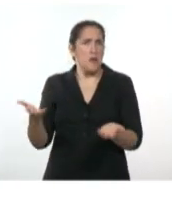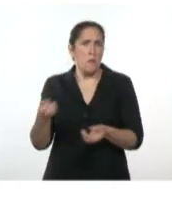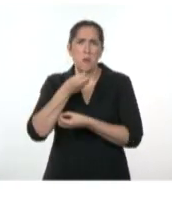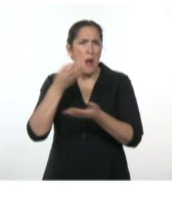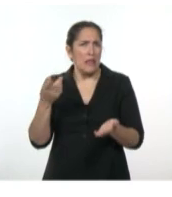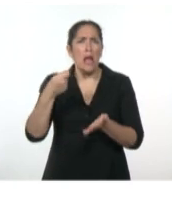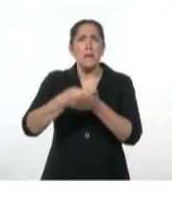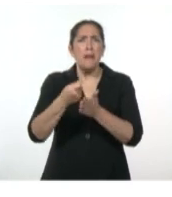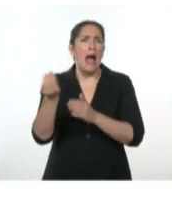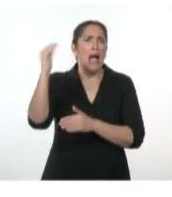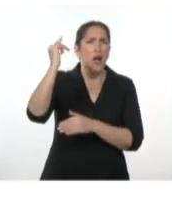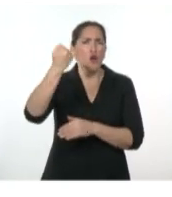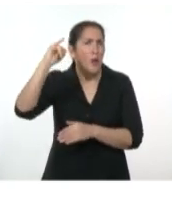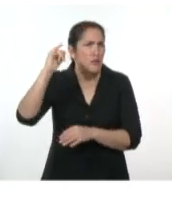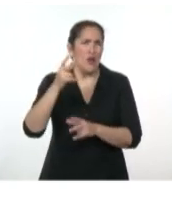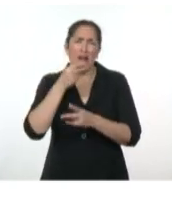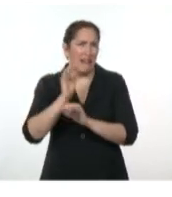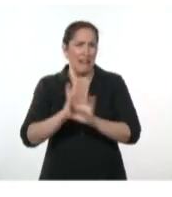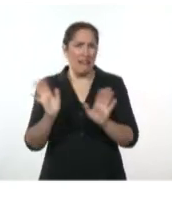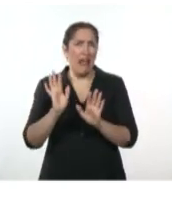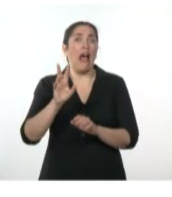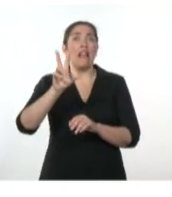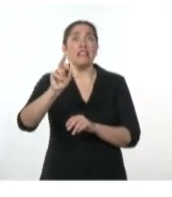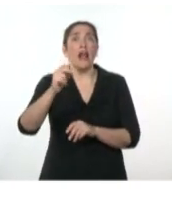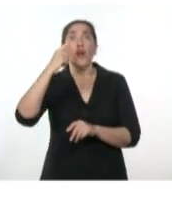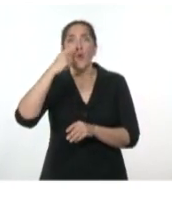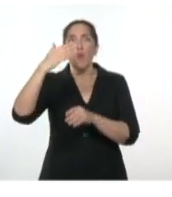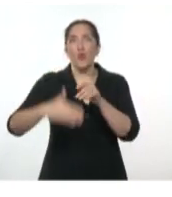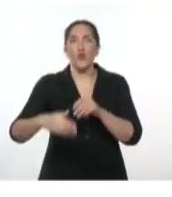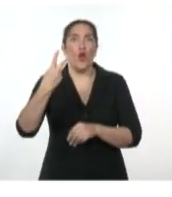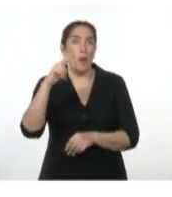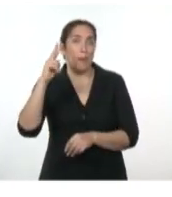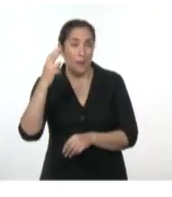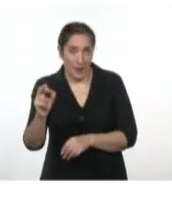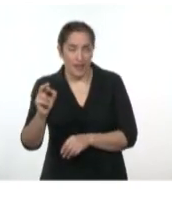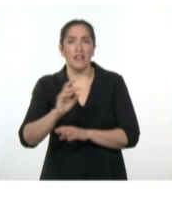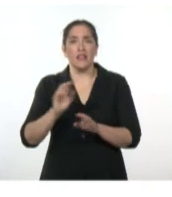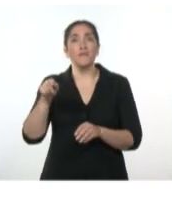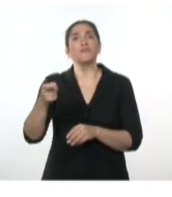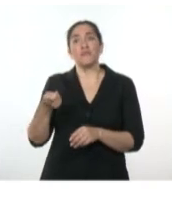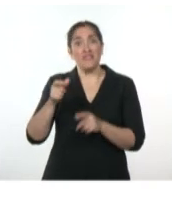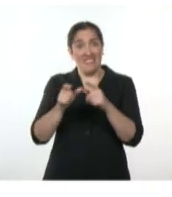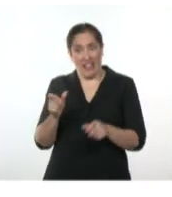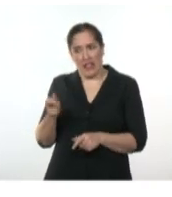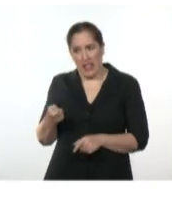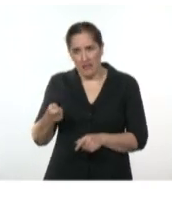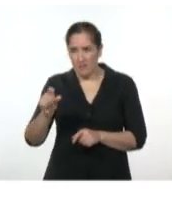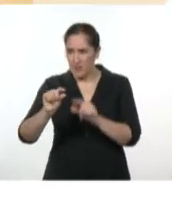pagar cargos ni comisiones hasta el 30 de junio del 2020. Introducí tu tarjeta de débito en la